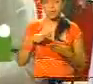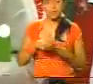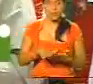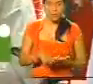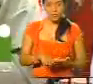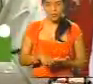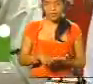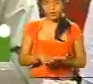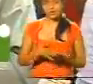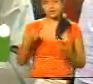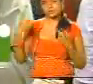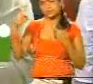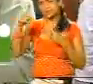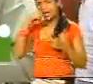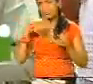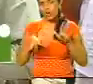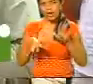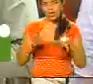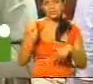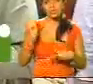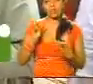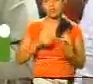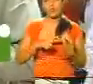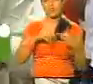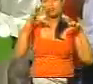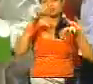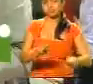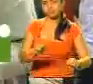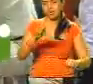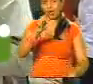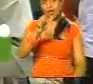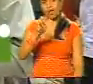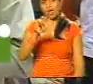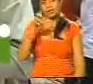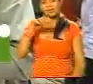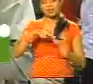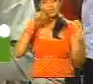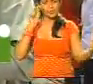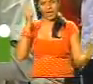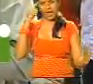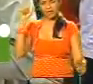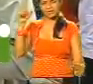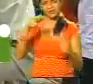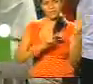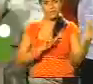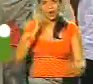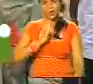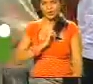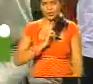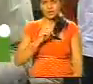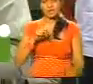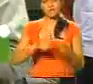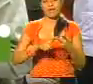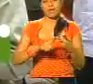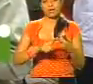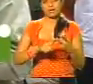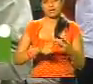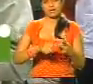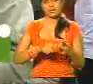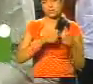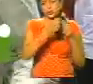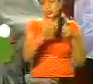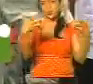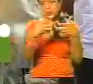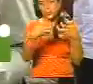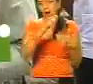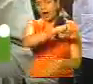aciago año 14, la toma de Angostura y el Congreso de Angostura, el paso de los Andes